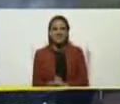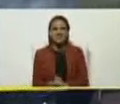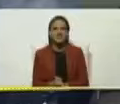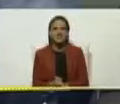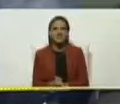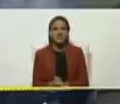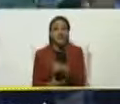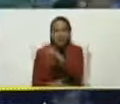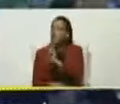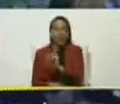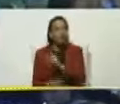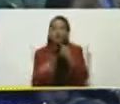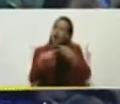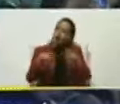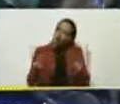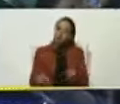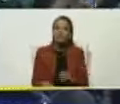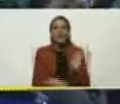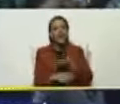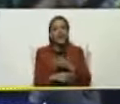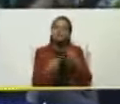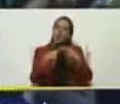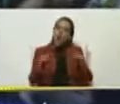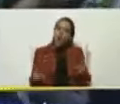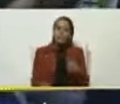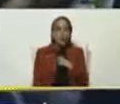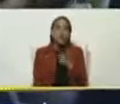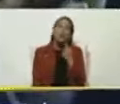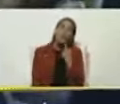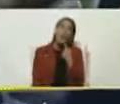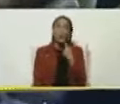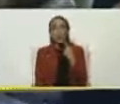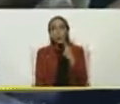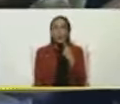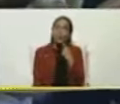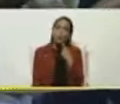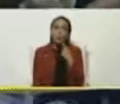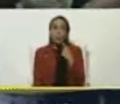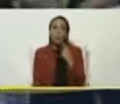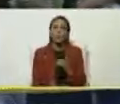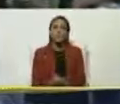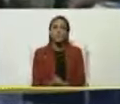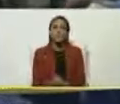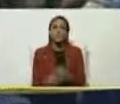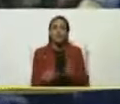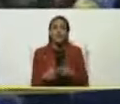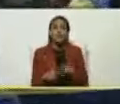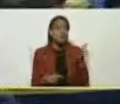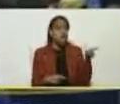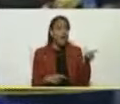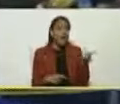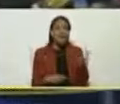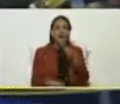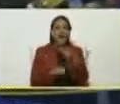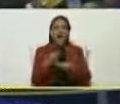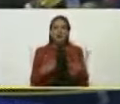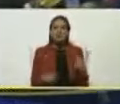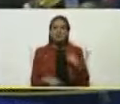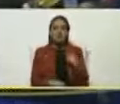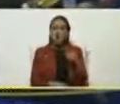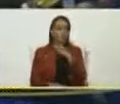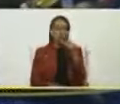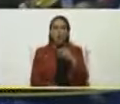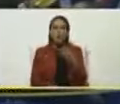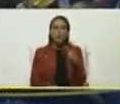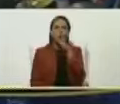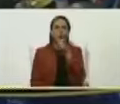Esa no, es, había otra que la silbaba más. Y esta loca se declaró en huelga de hambre radical. No estaba